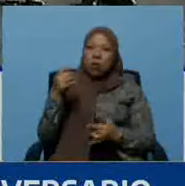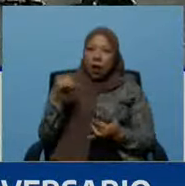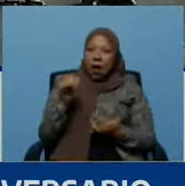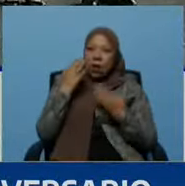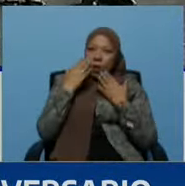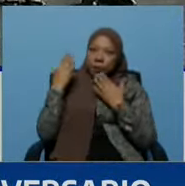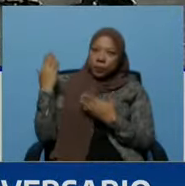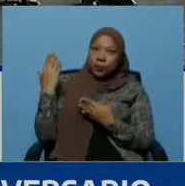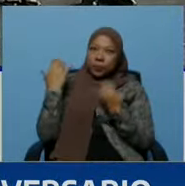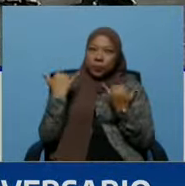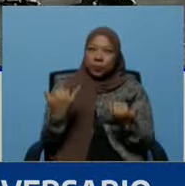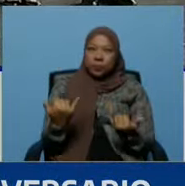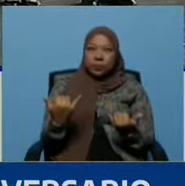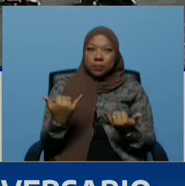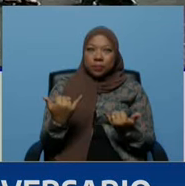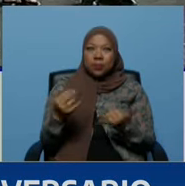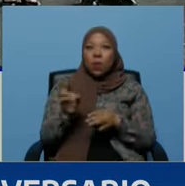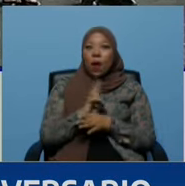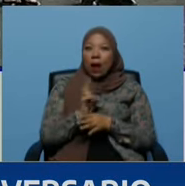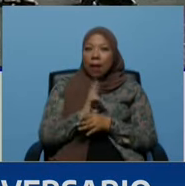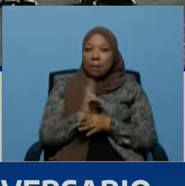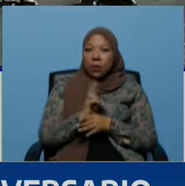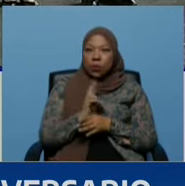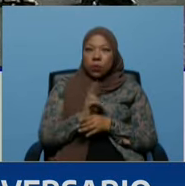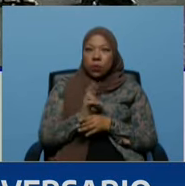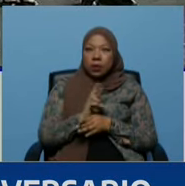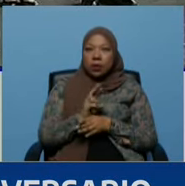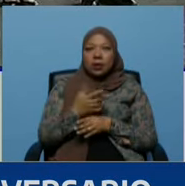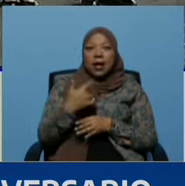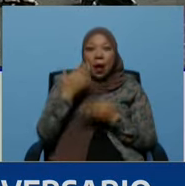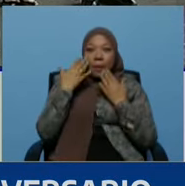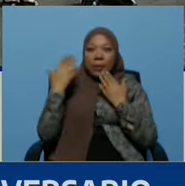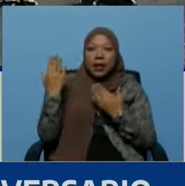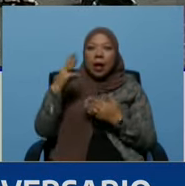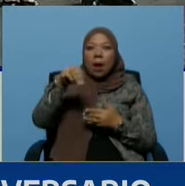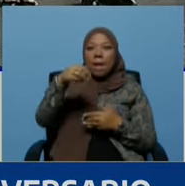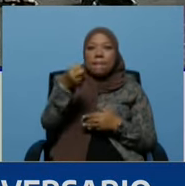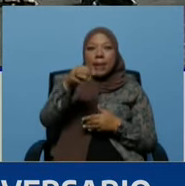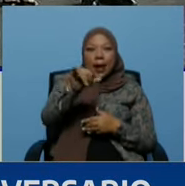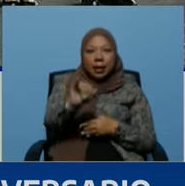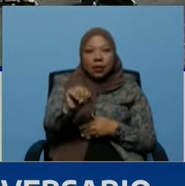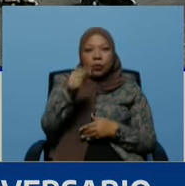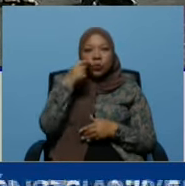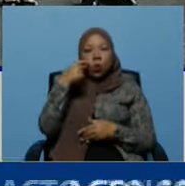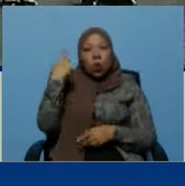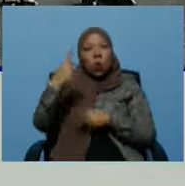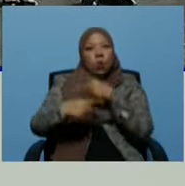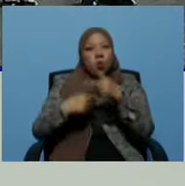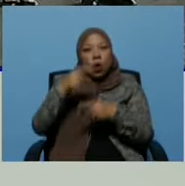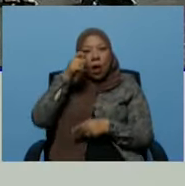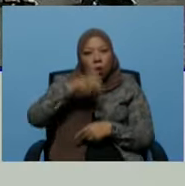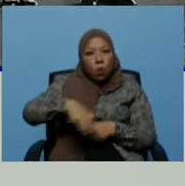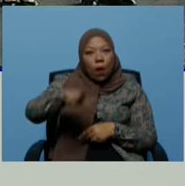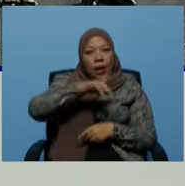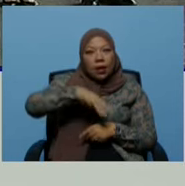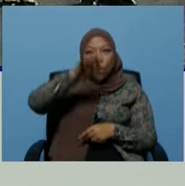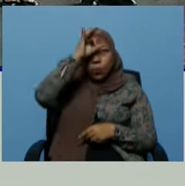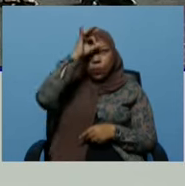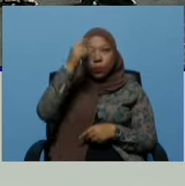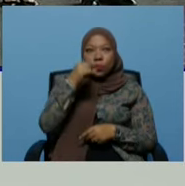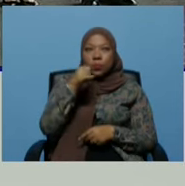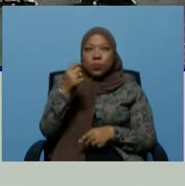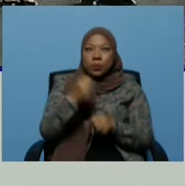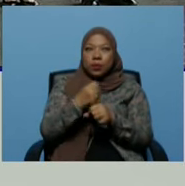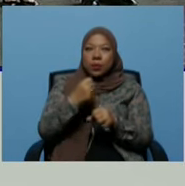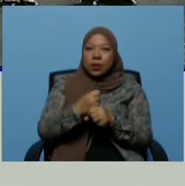Nacional Bolivariana, vámonos directo a Mari Pérez, al Comando Nacional de la Guardia del Pueblo. Allá está el